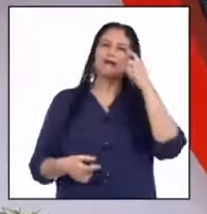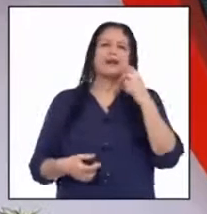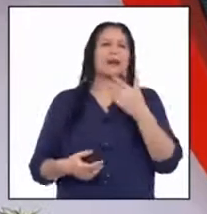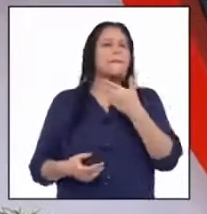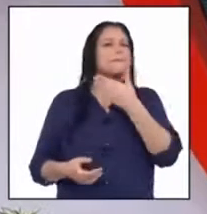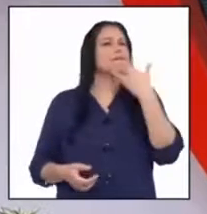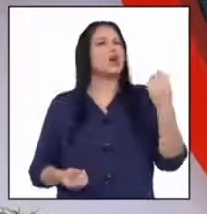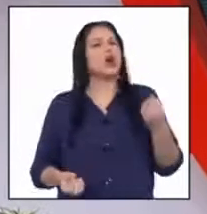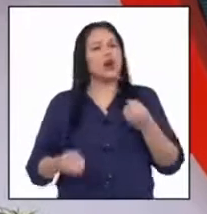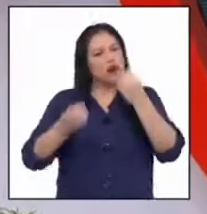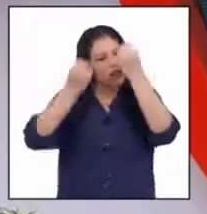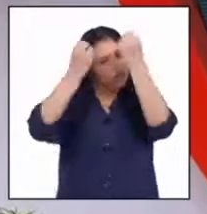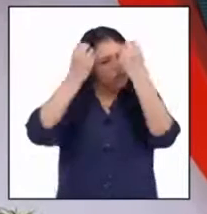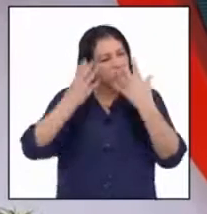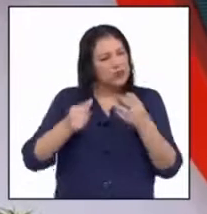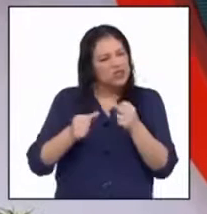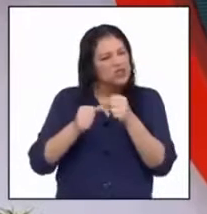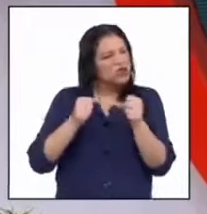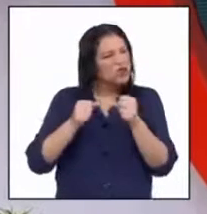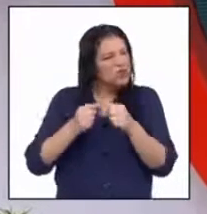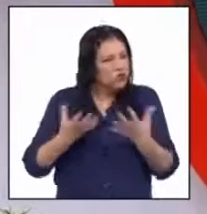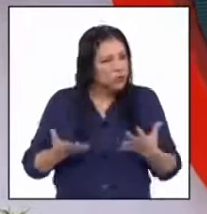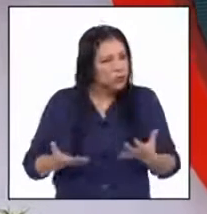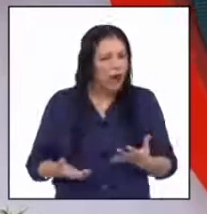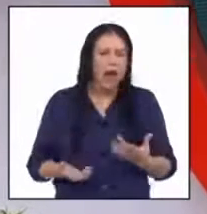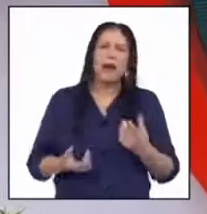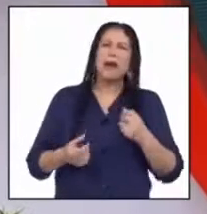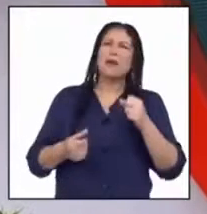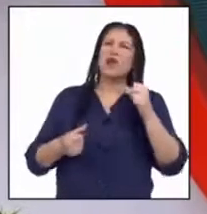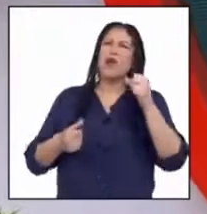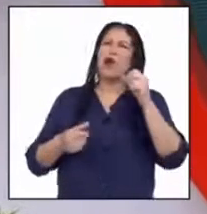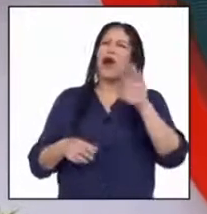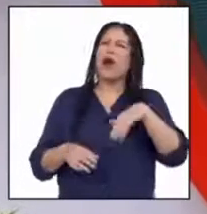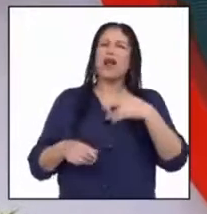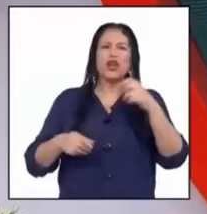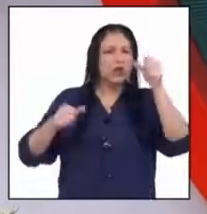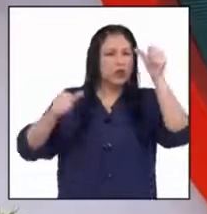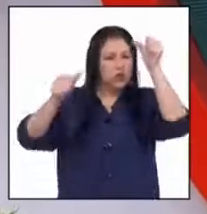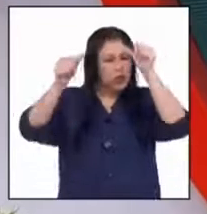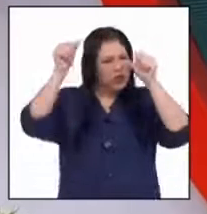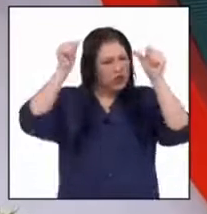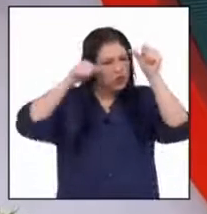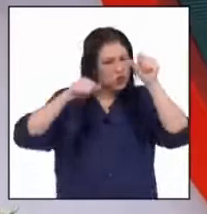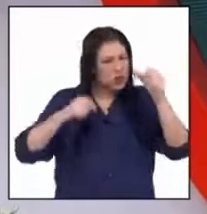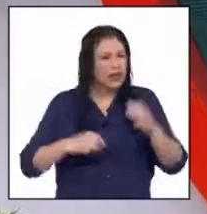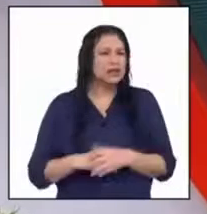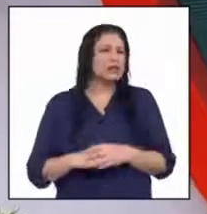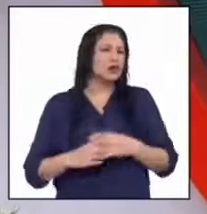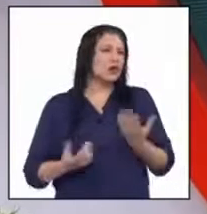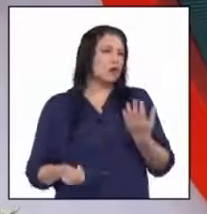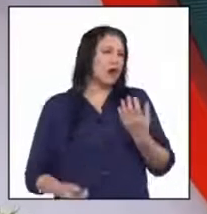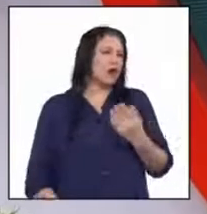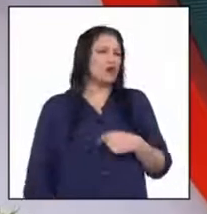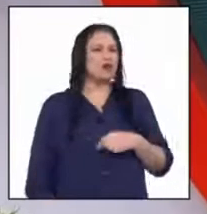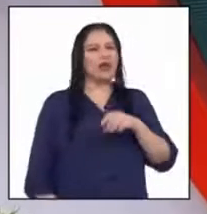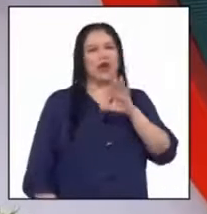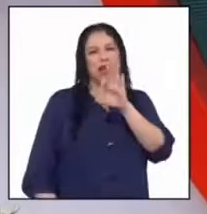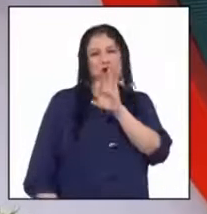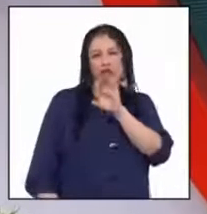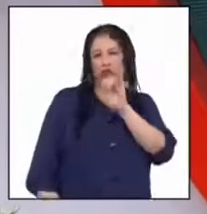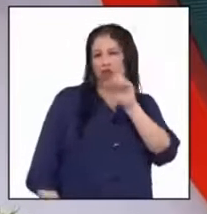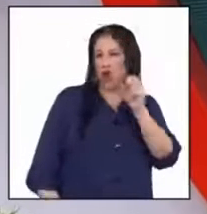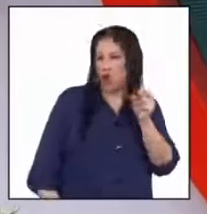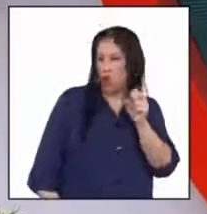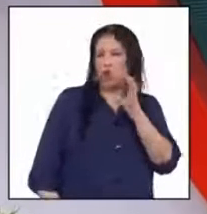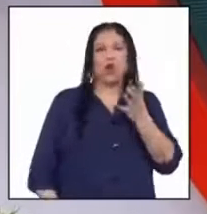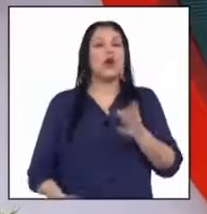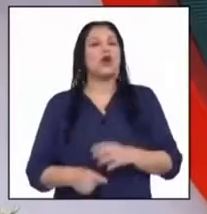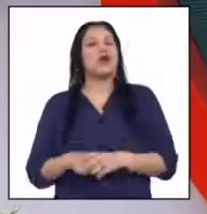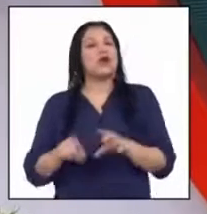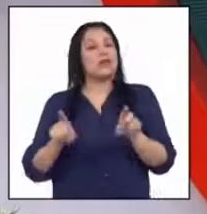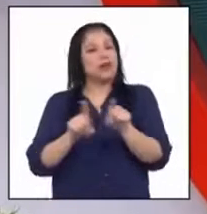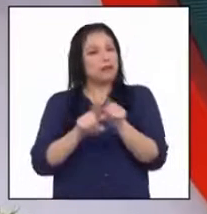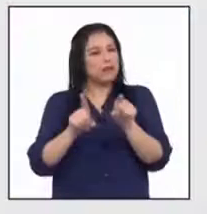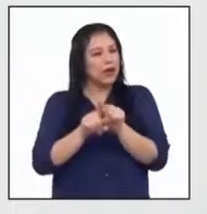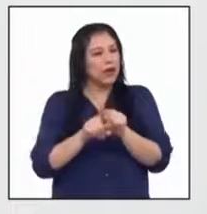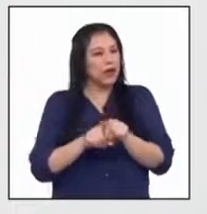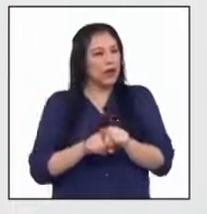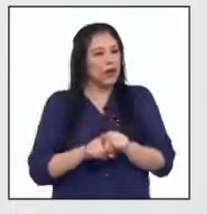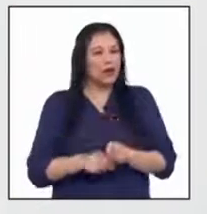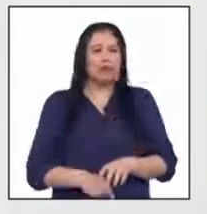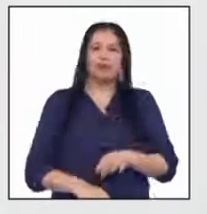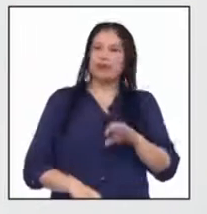Pero queda una duda, profesora. Así como tenemos la frecuencia absoluta acumulada, ¿también existe la frecuencia relativa